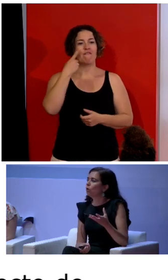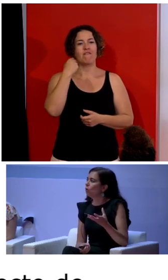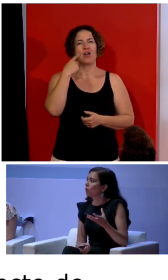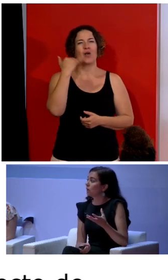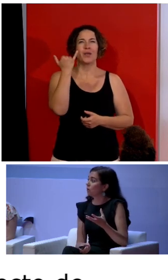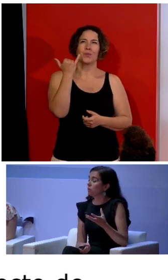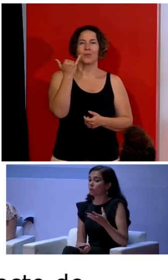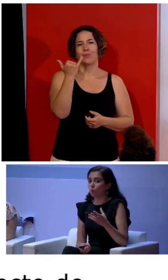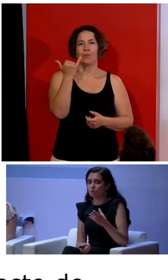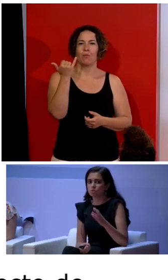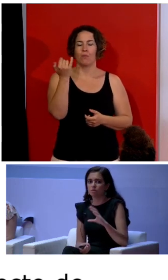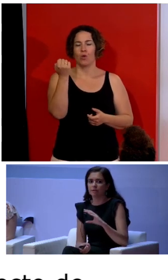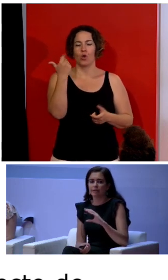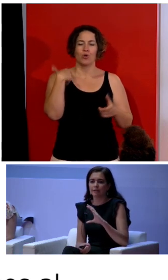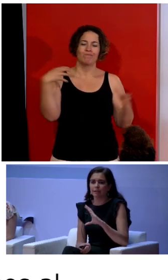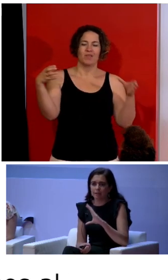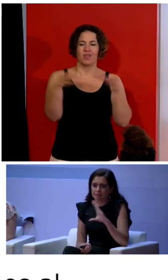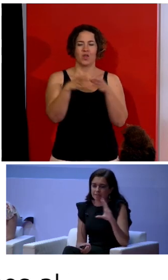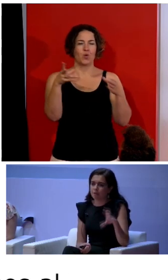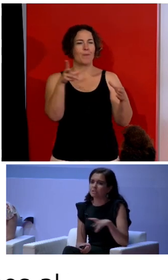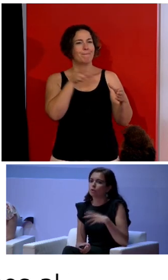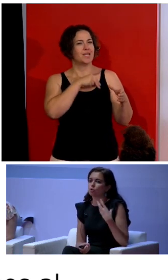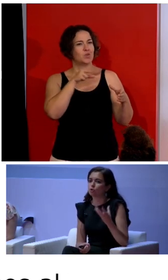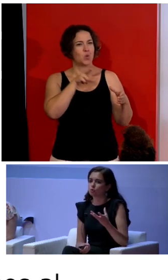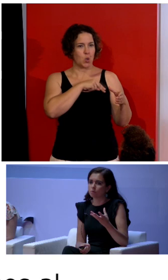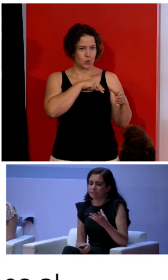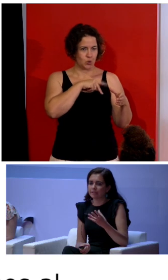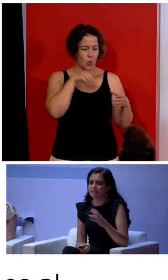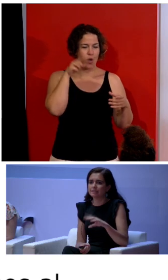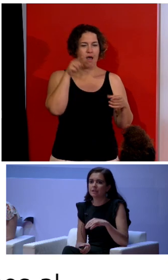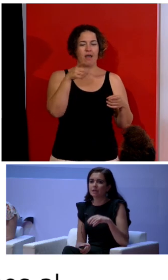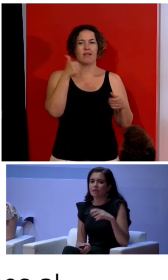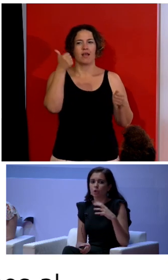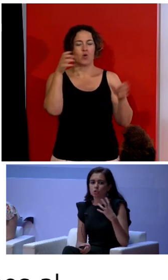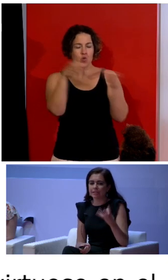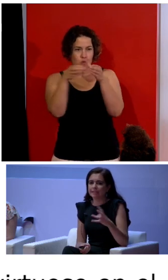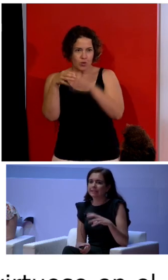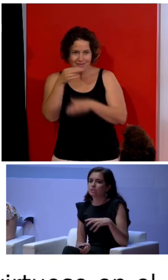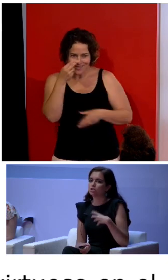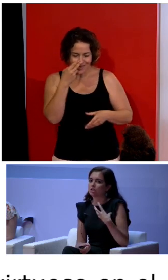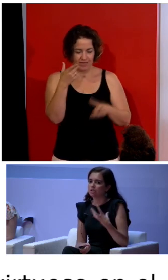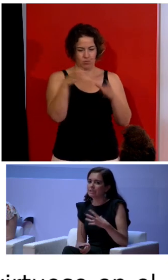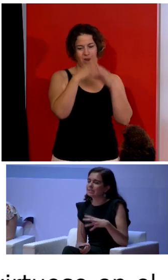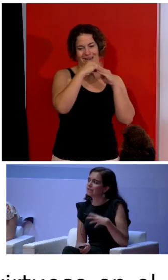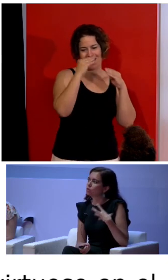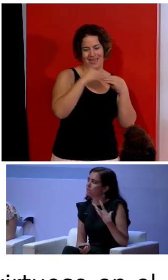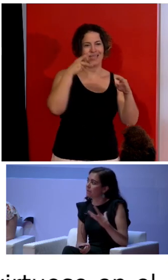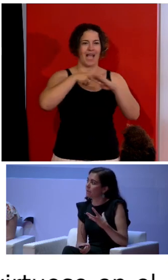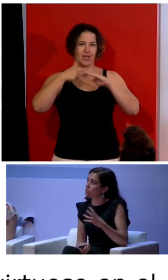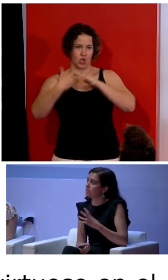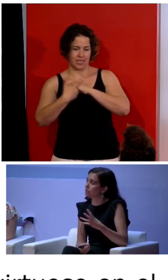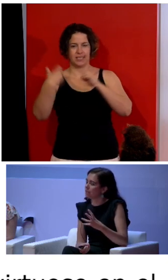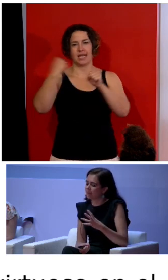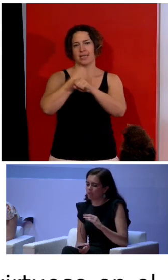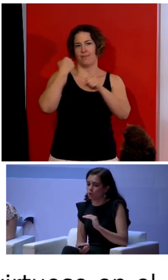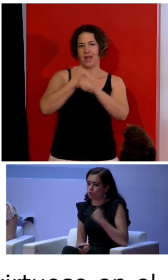círculo virtuoso en el que están representados todos sus grupos de interés, los clientes, los accionistas, los empleados y